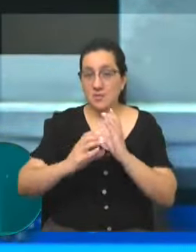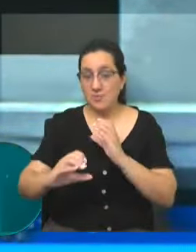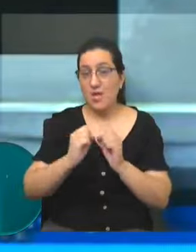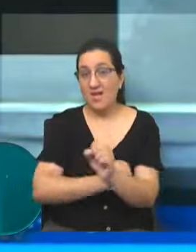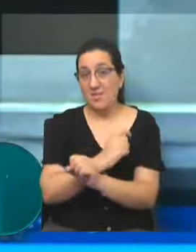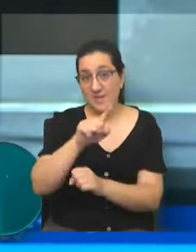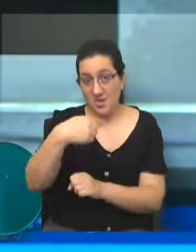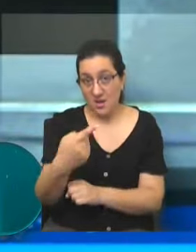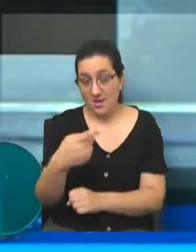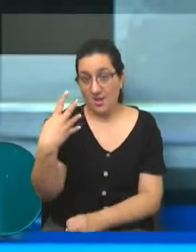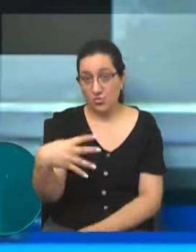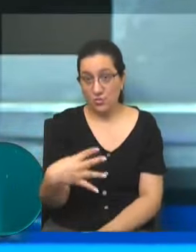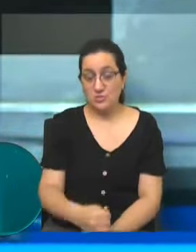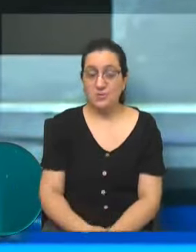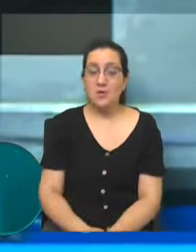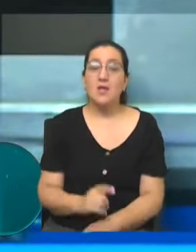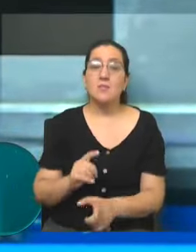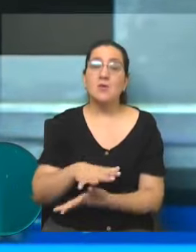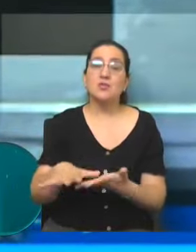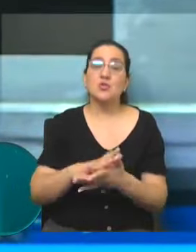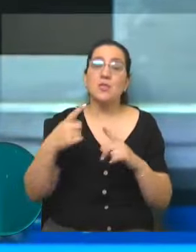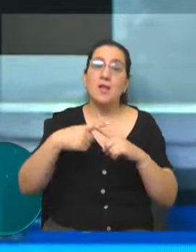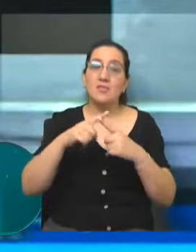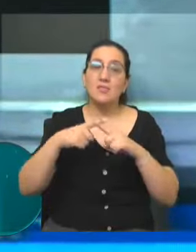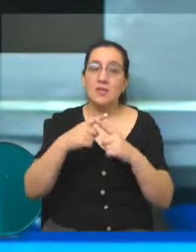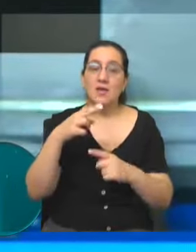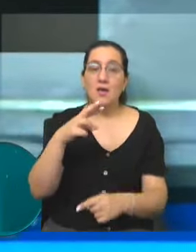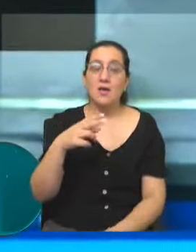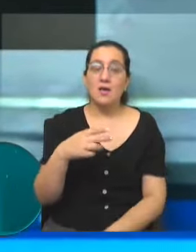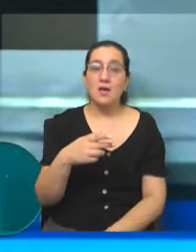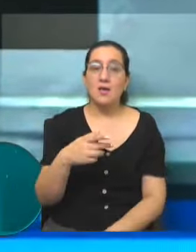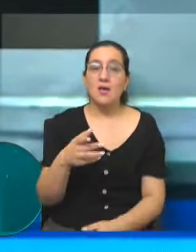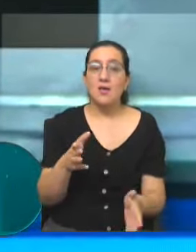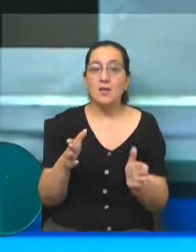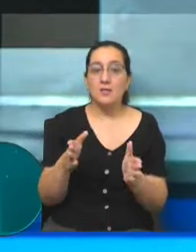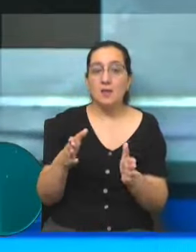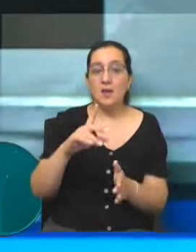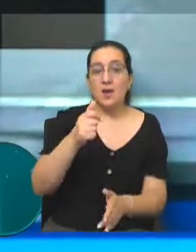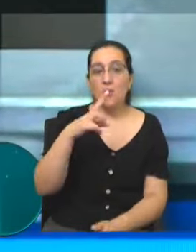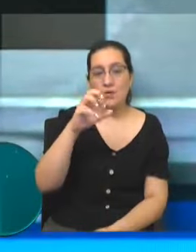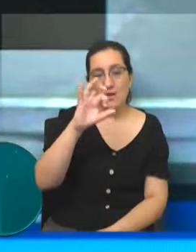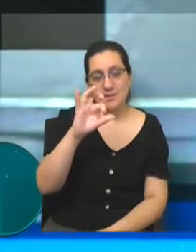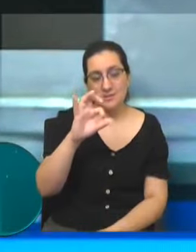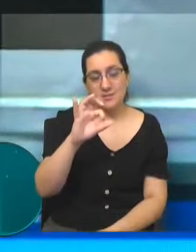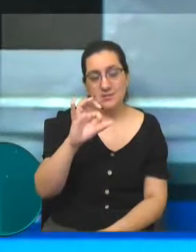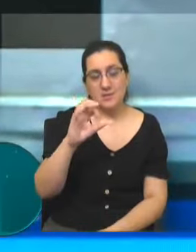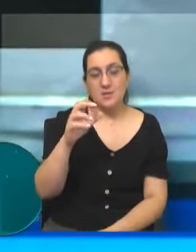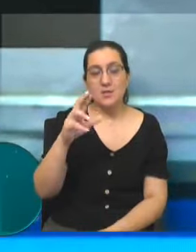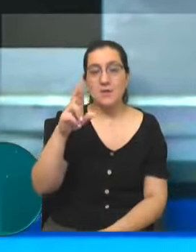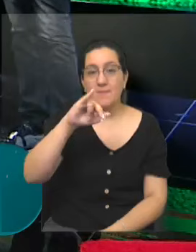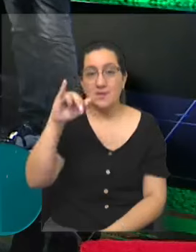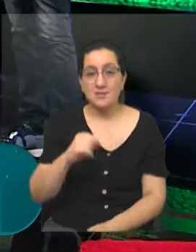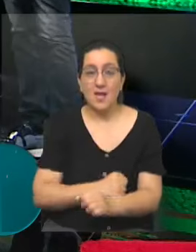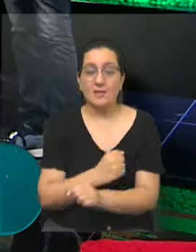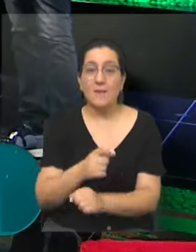¿verdad? Ajá. Y después, por la zona de La Teja, River Indarte, entre Laureles y Carlos María Ramírez. Esto es por una reparación de UTI. Va a ser hasta el miércoles